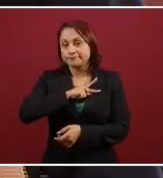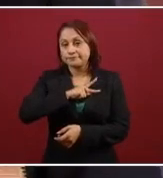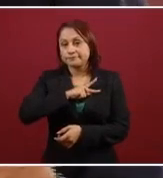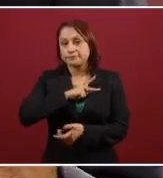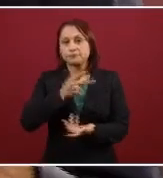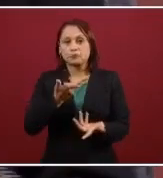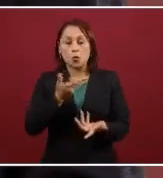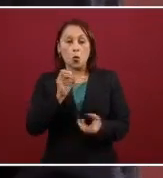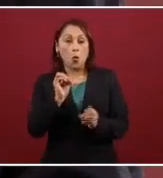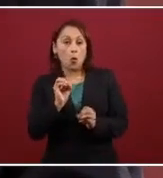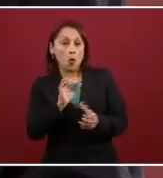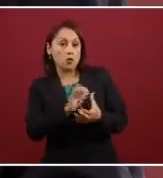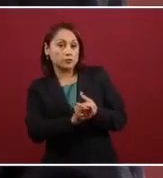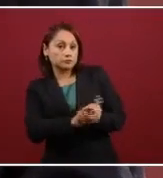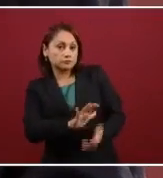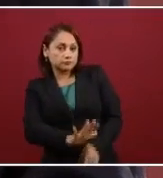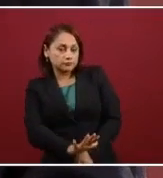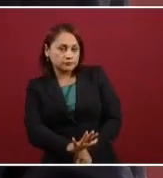mi esposa,